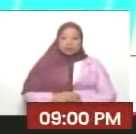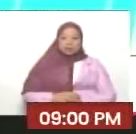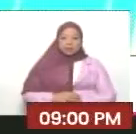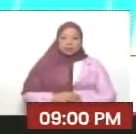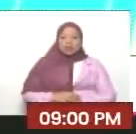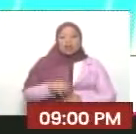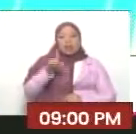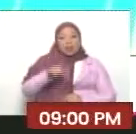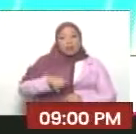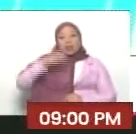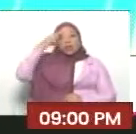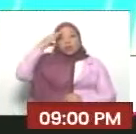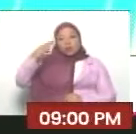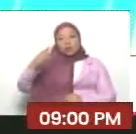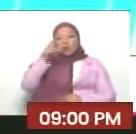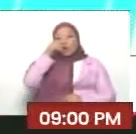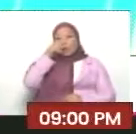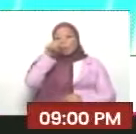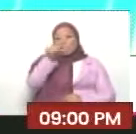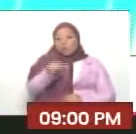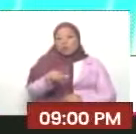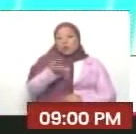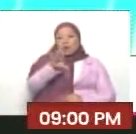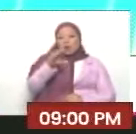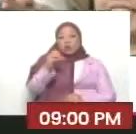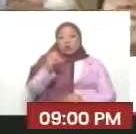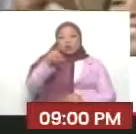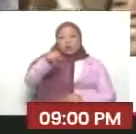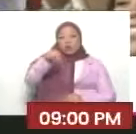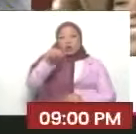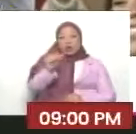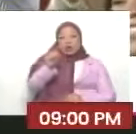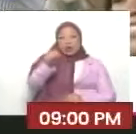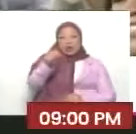A Jonathan Herrera Campo, alcalde de Cuba.